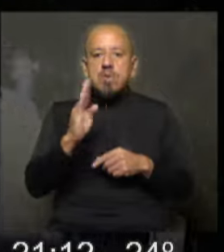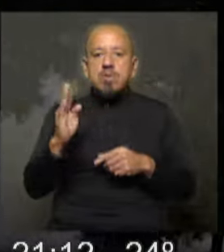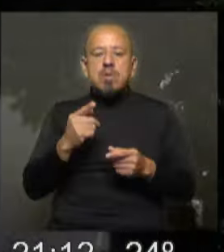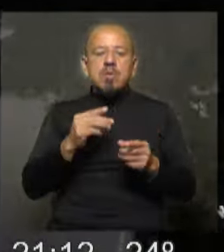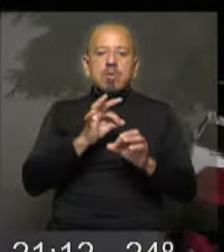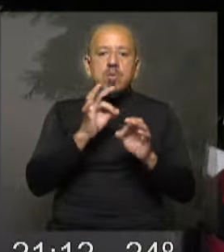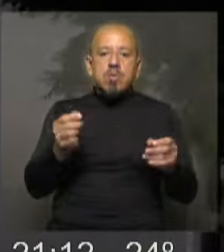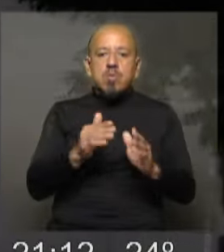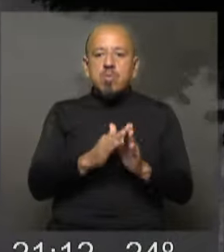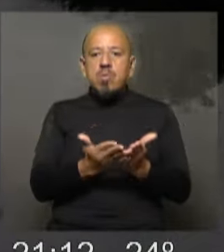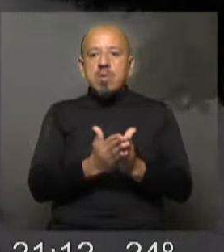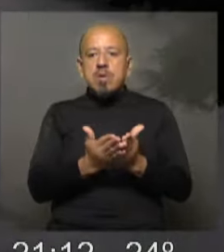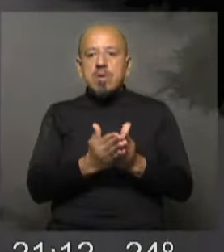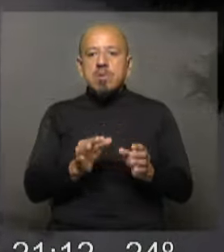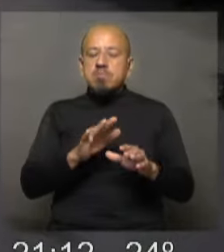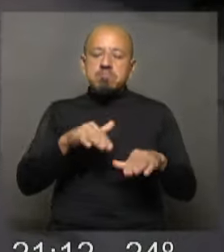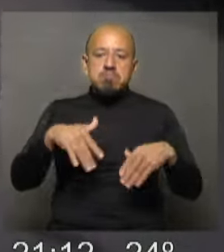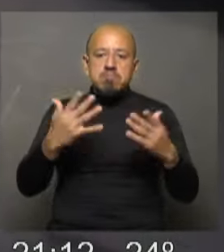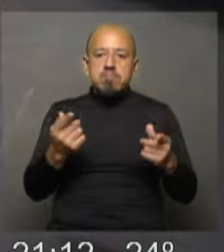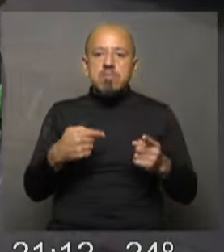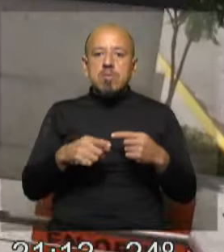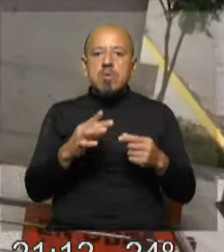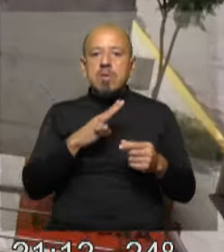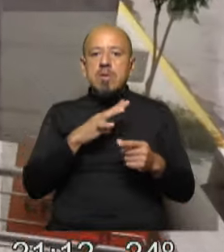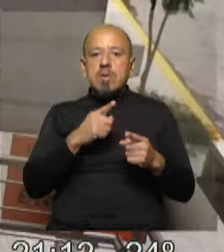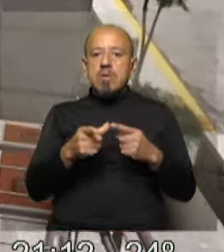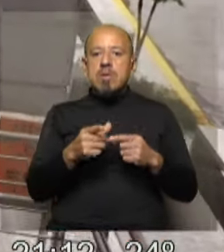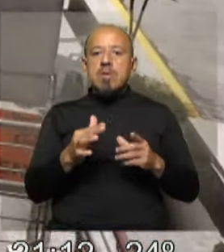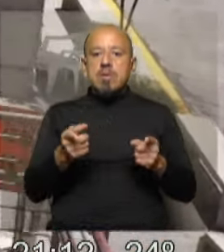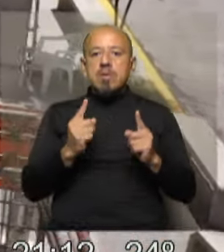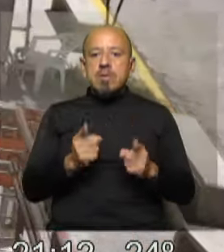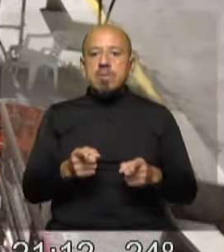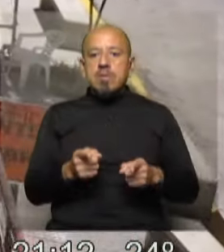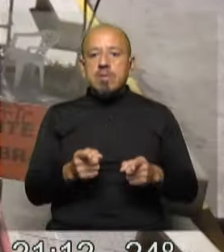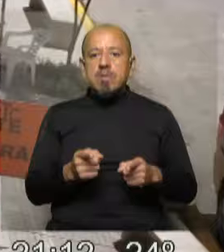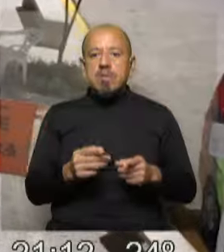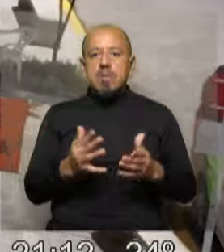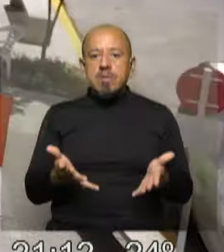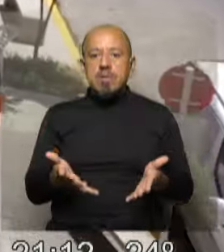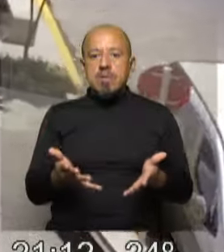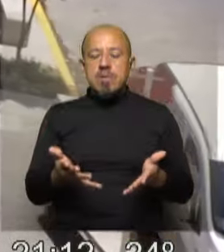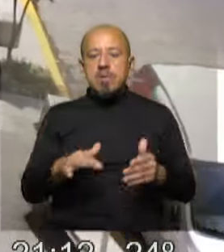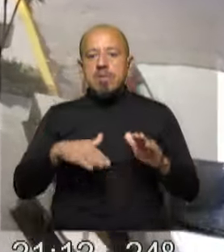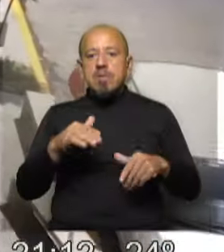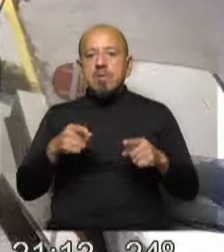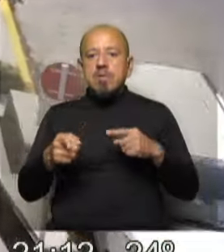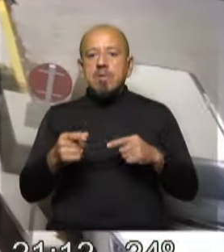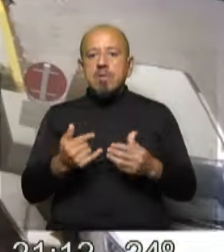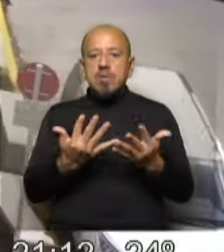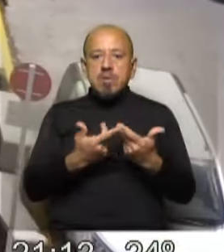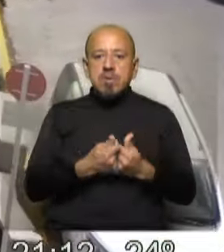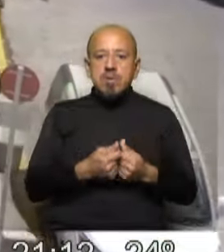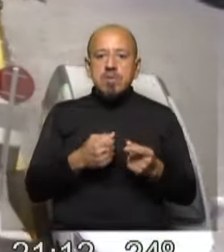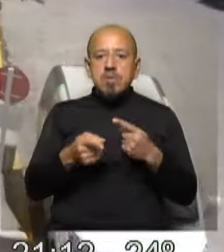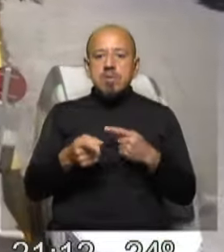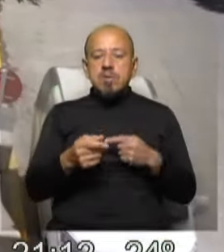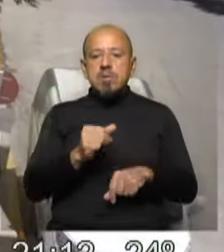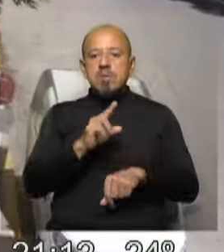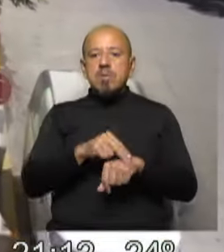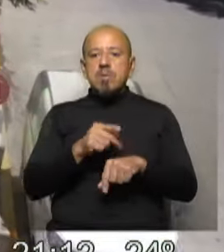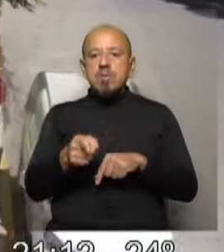o un cuaderno, una grabadora, lo que necesiten, van a tener un locker. Y bueno, y después, según el requerimiento que tenga cada organización, es la sala que va a